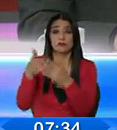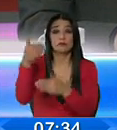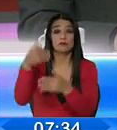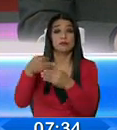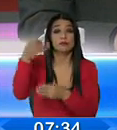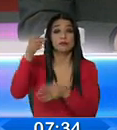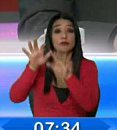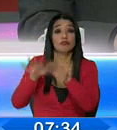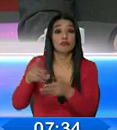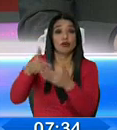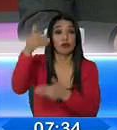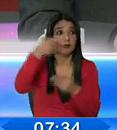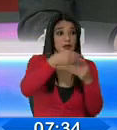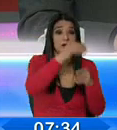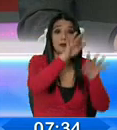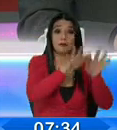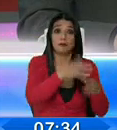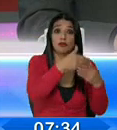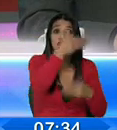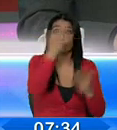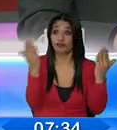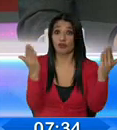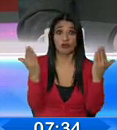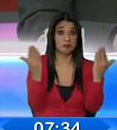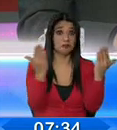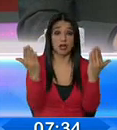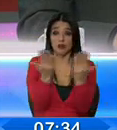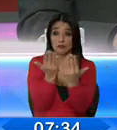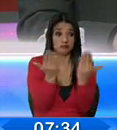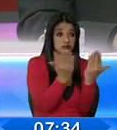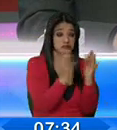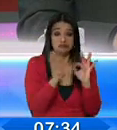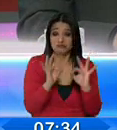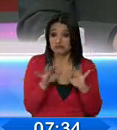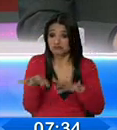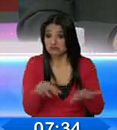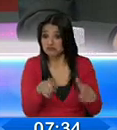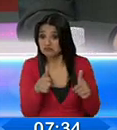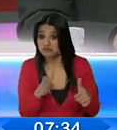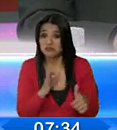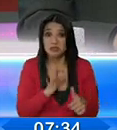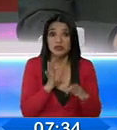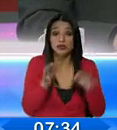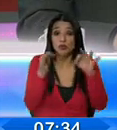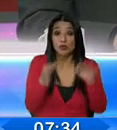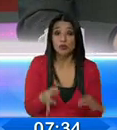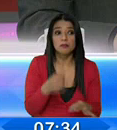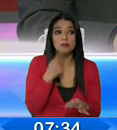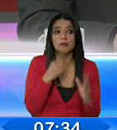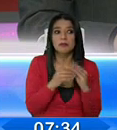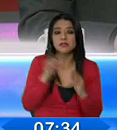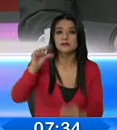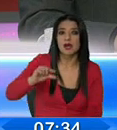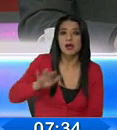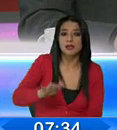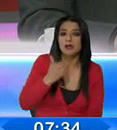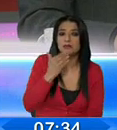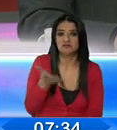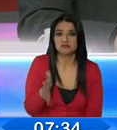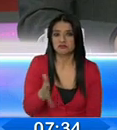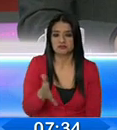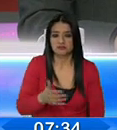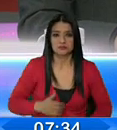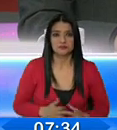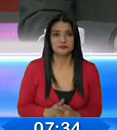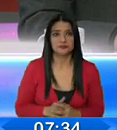que habrían tenido mayor capacidad logística y técnica para cumplir con el objeto del contrato.